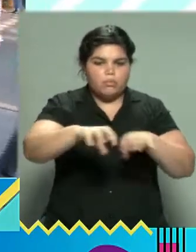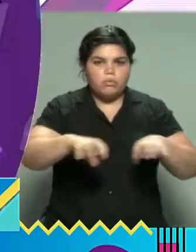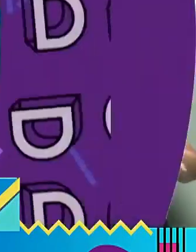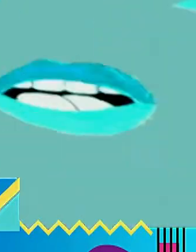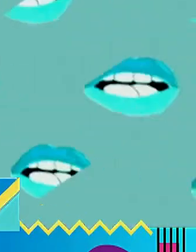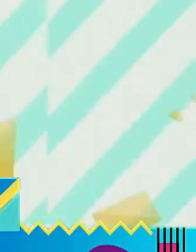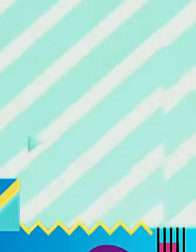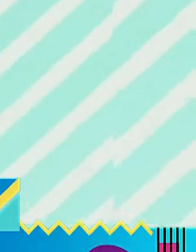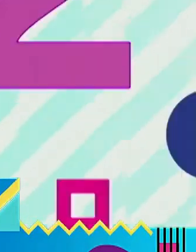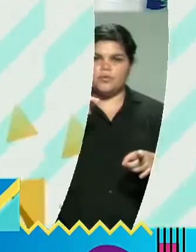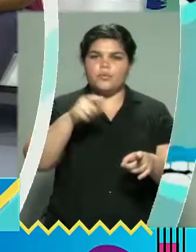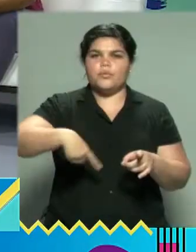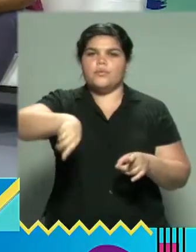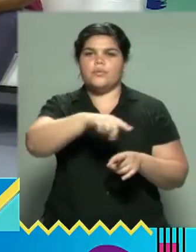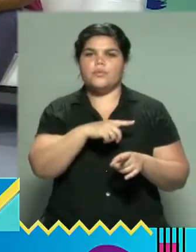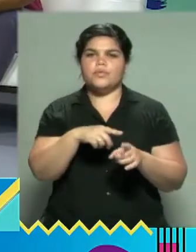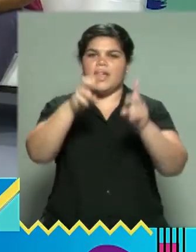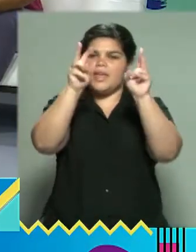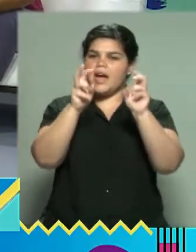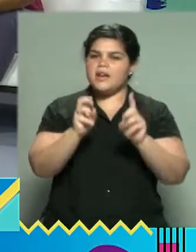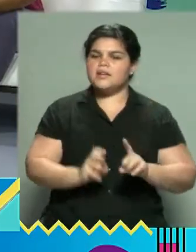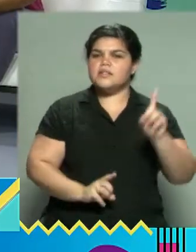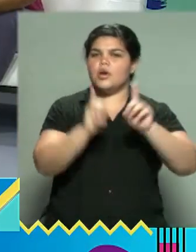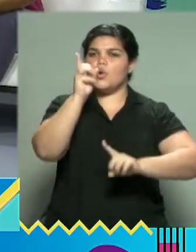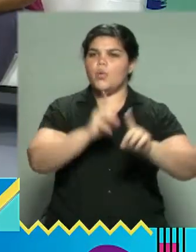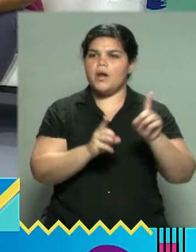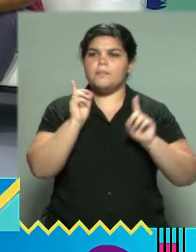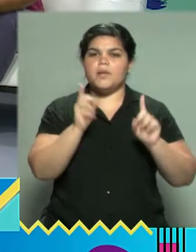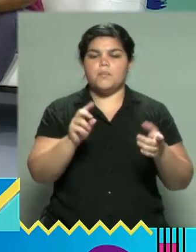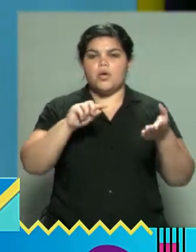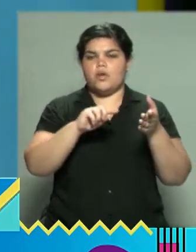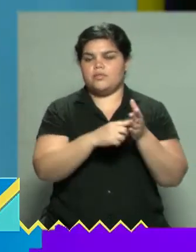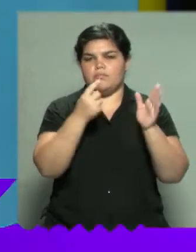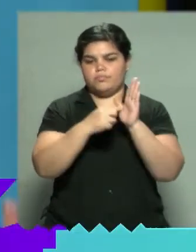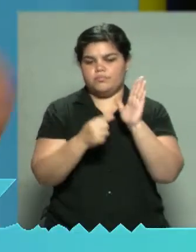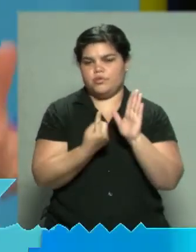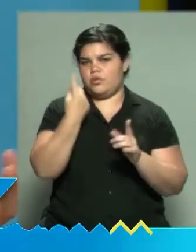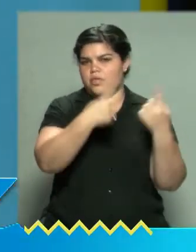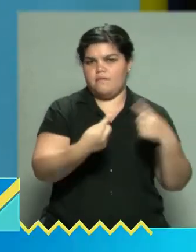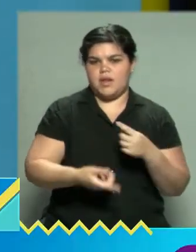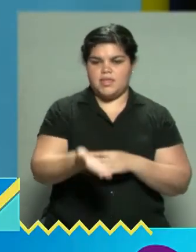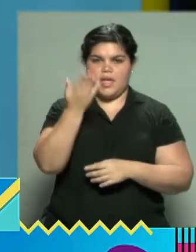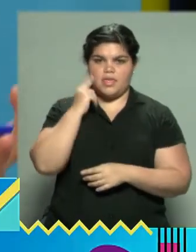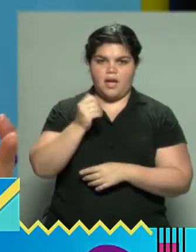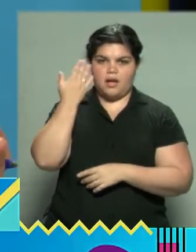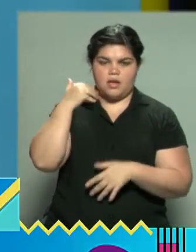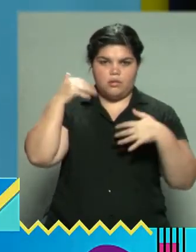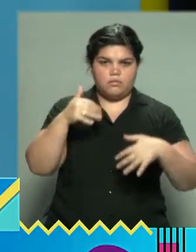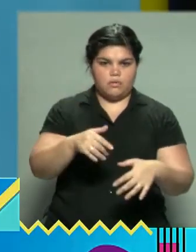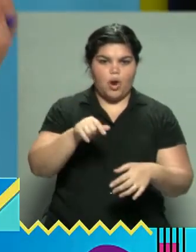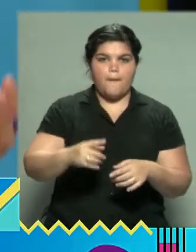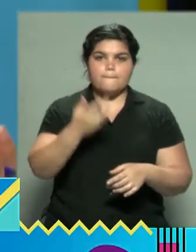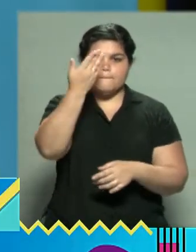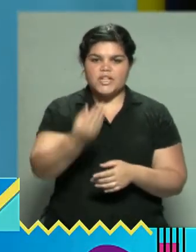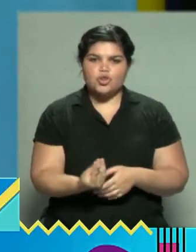esto? Porque digo, son muchos puntos en una sola cuestión que fue la de ayer, que fue la marcha específicamente. Y una persona llevándose quizás todo el protagonismo,